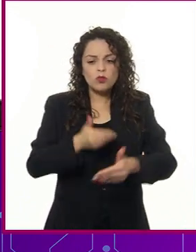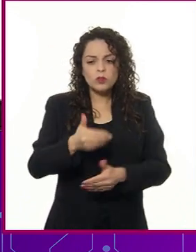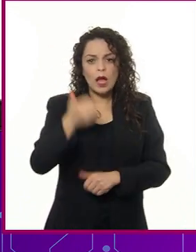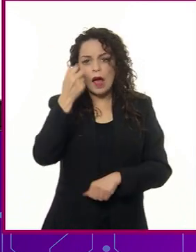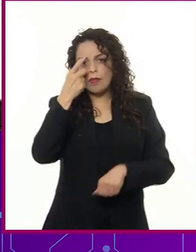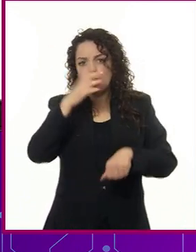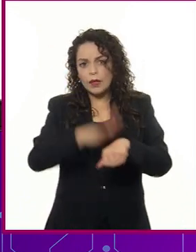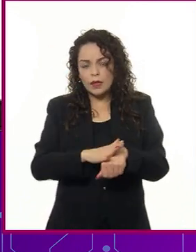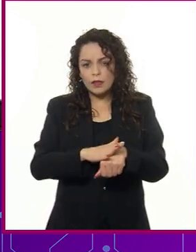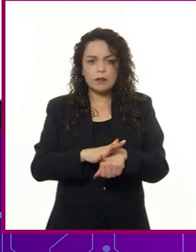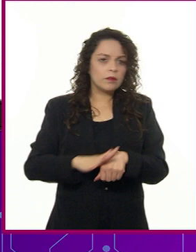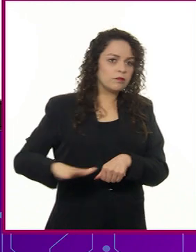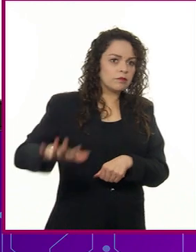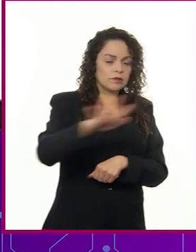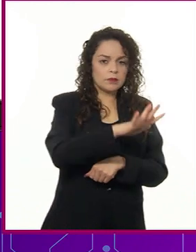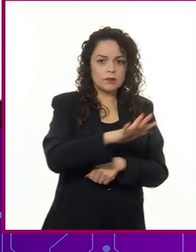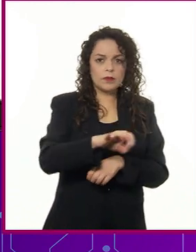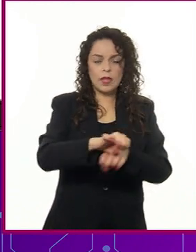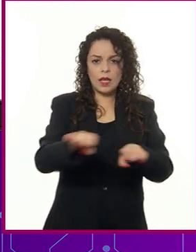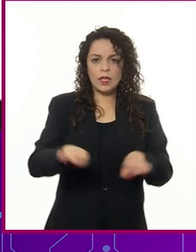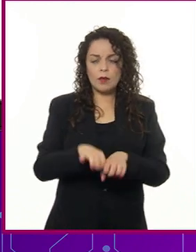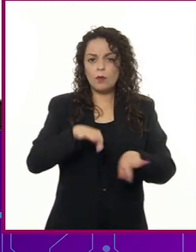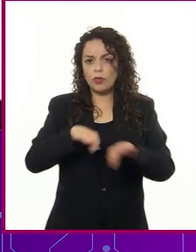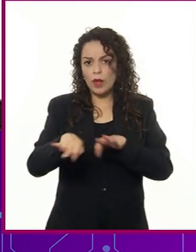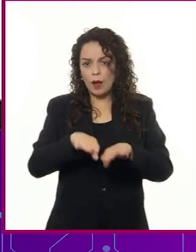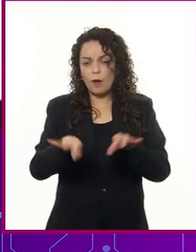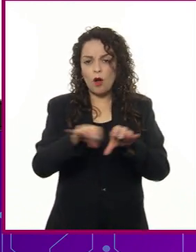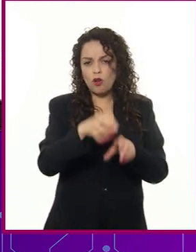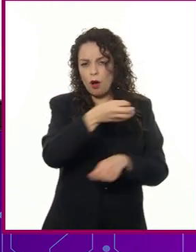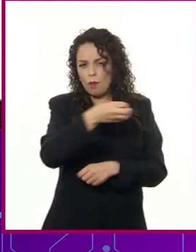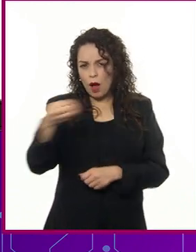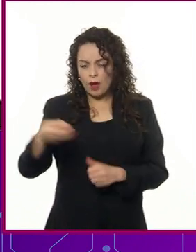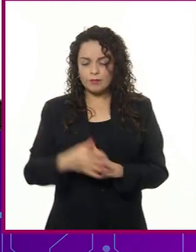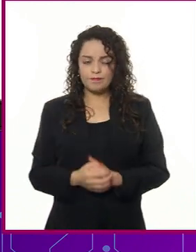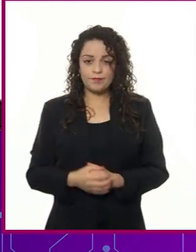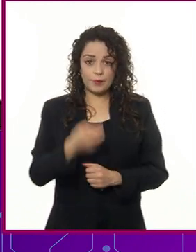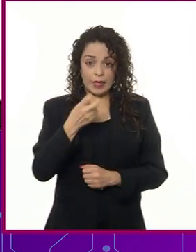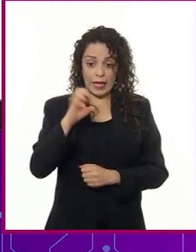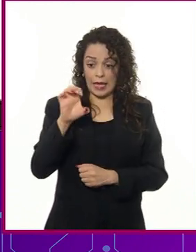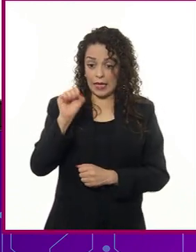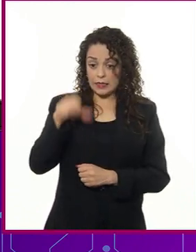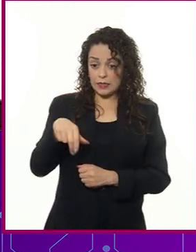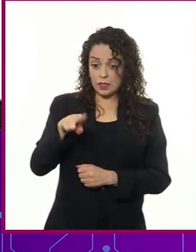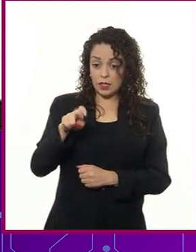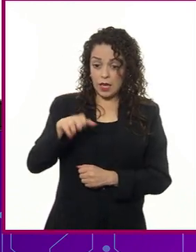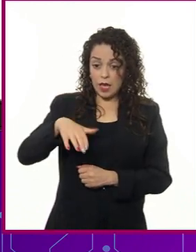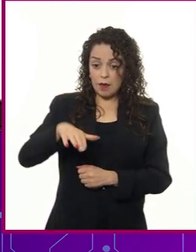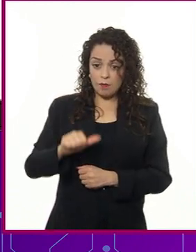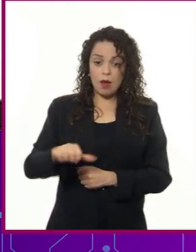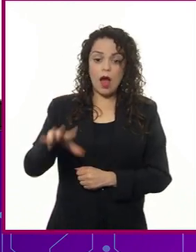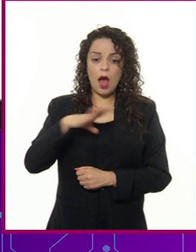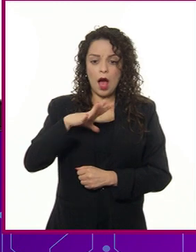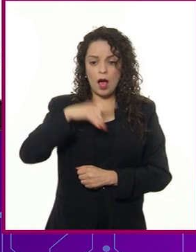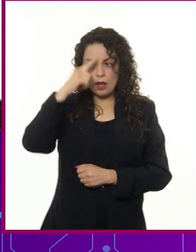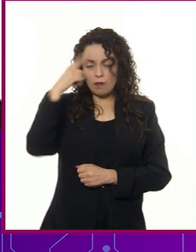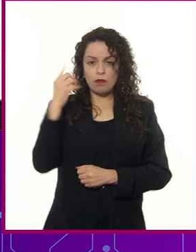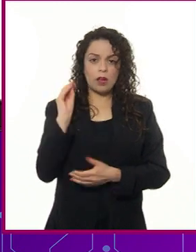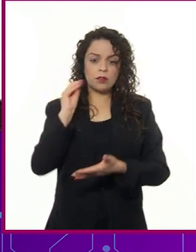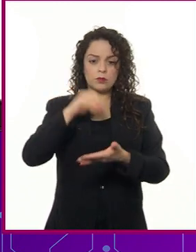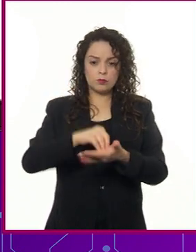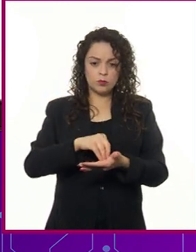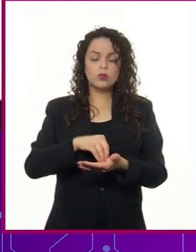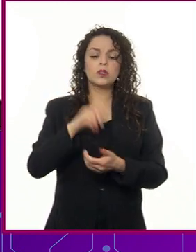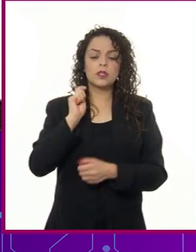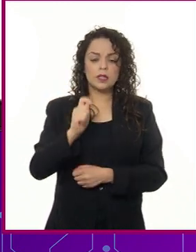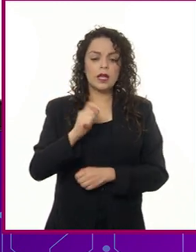administrativos y en la conformación de sus equipos de trabajo. En este tipo de esquemas se representa gráficamente a la empresa,